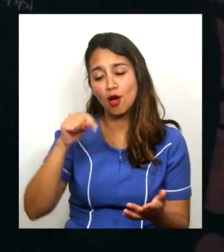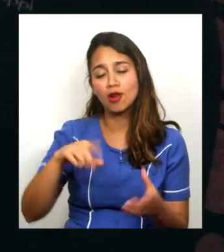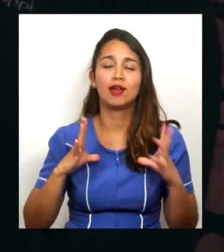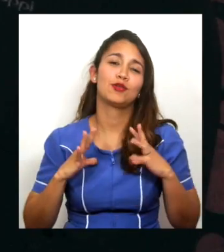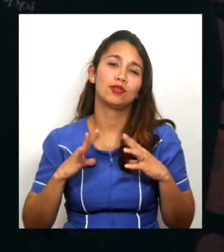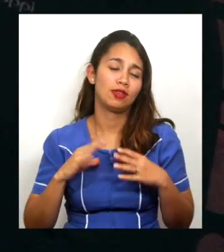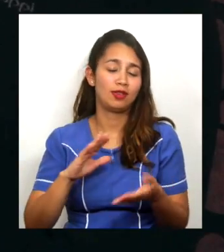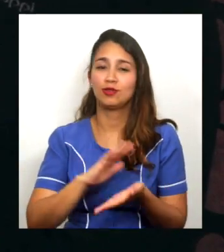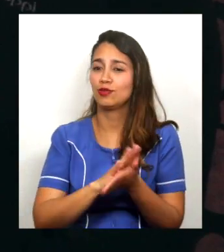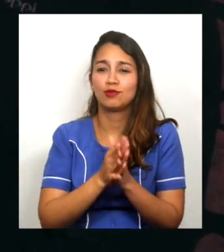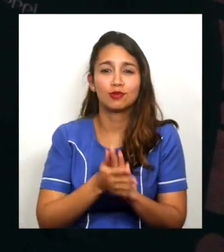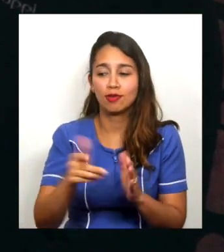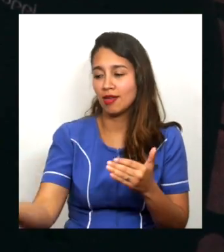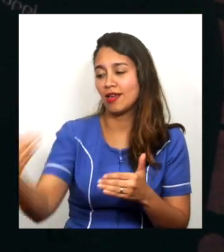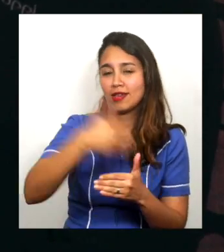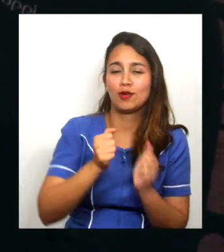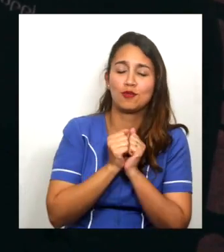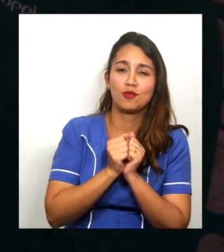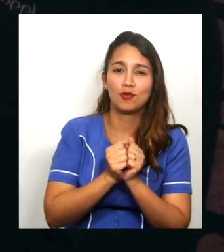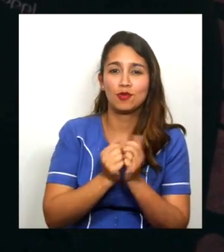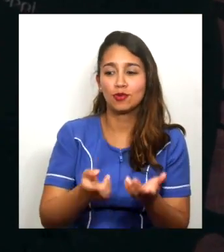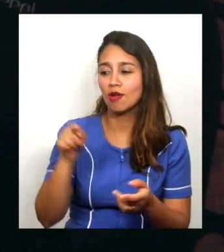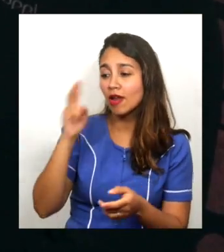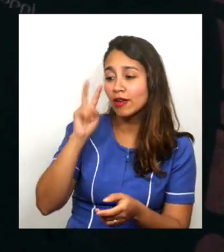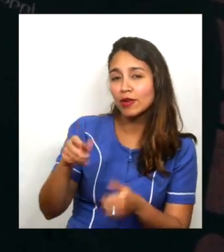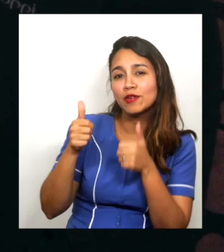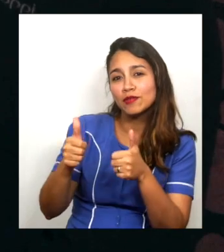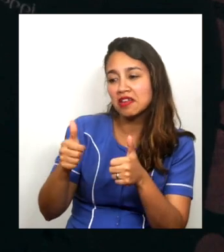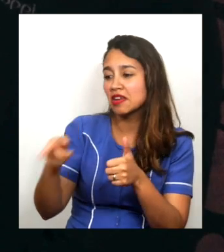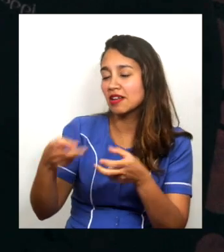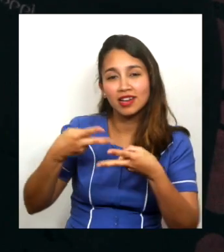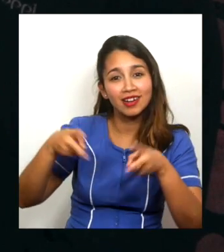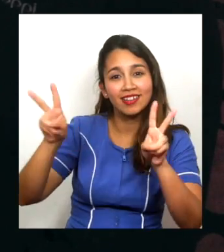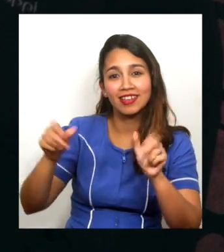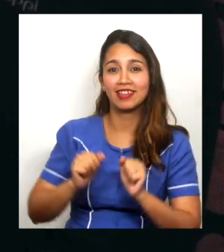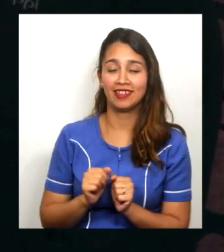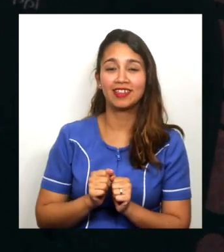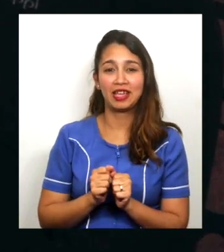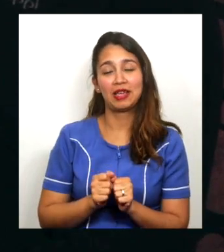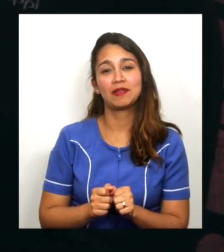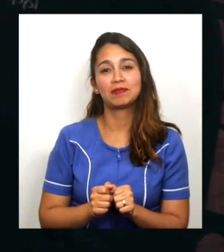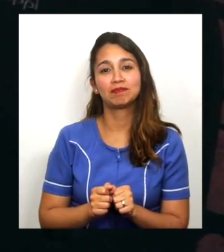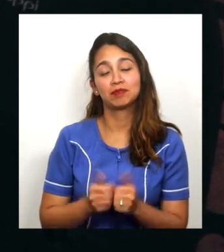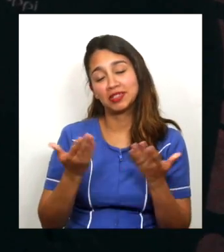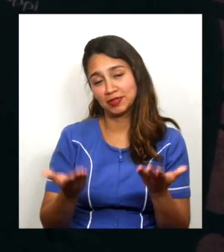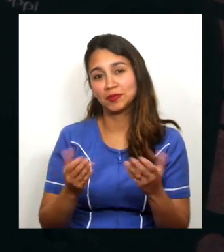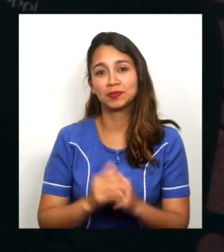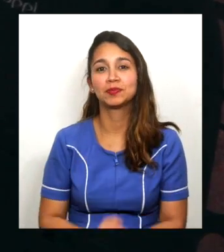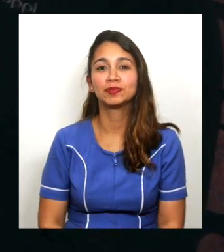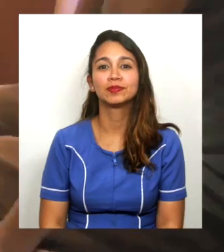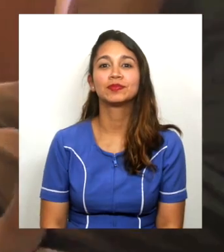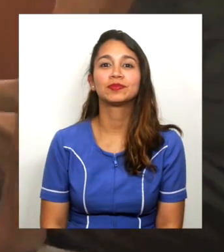Estamos contentos todos porque ya está aquí con nosotros ya. Está bien, ahora le dieron de harta. Así que